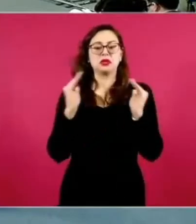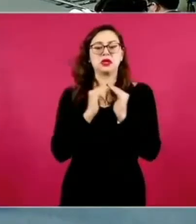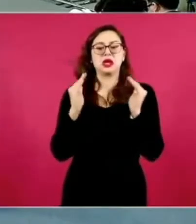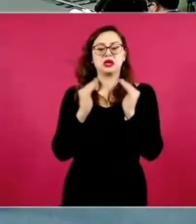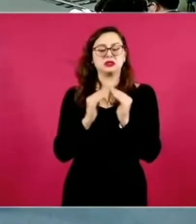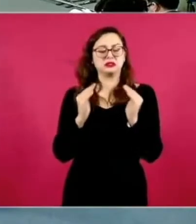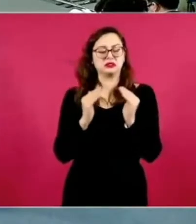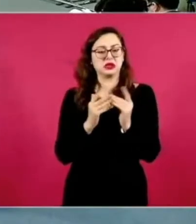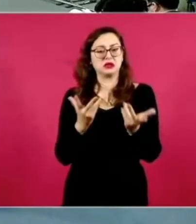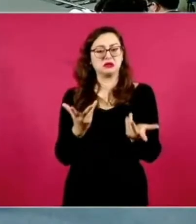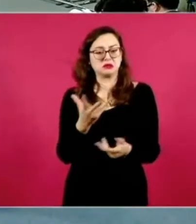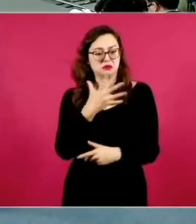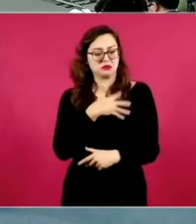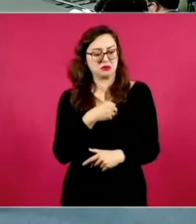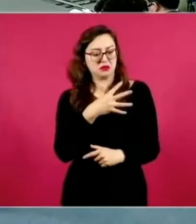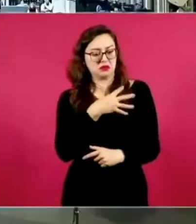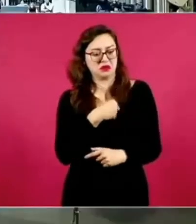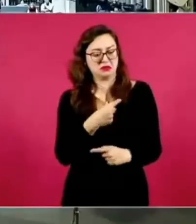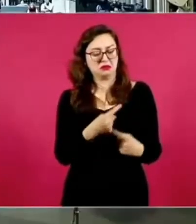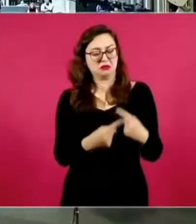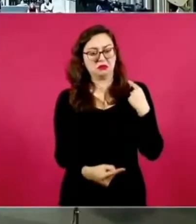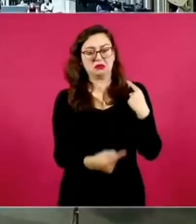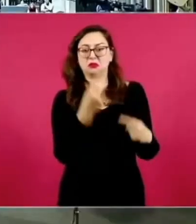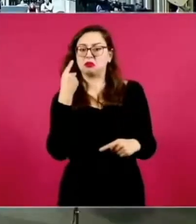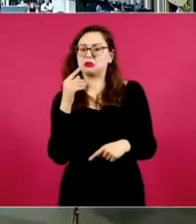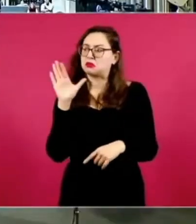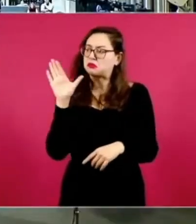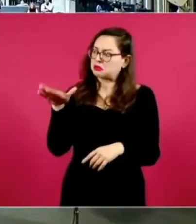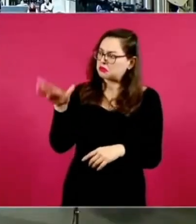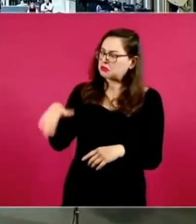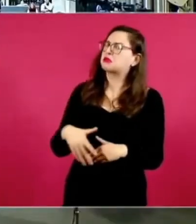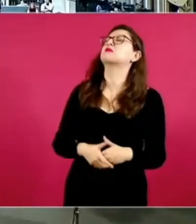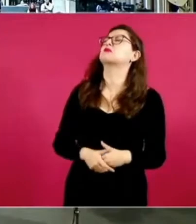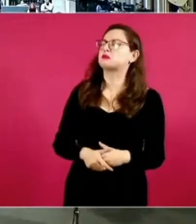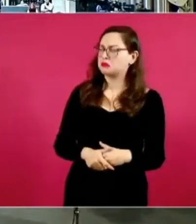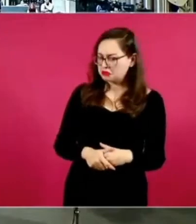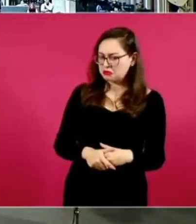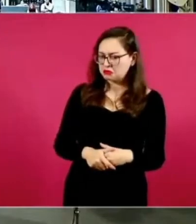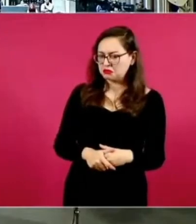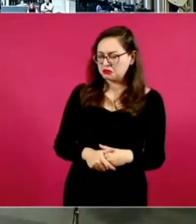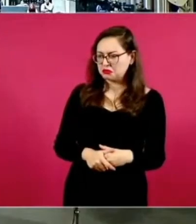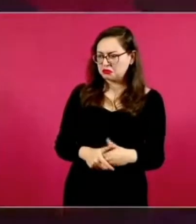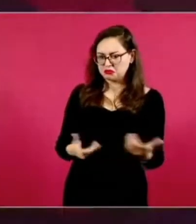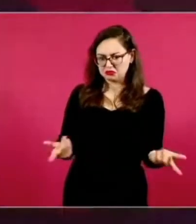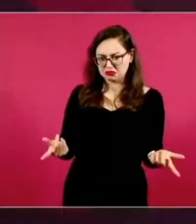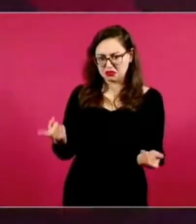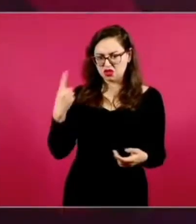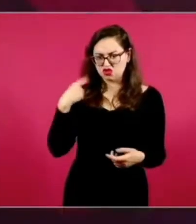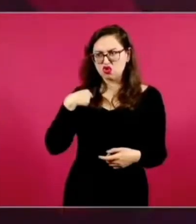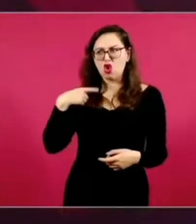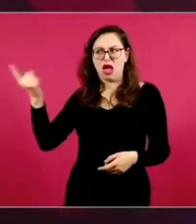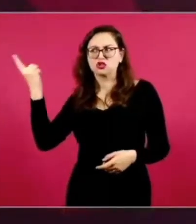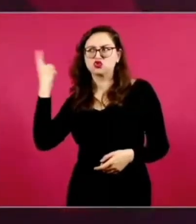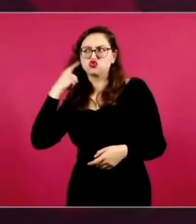me dice Jesús, oye, lo que escucha.